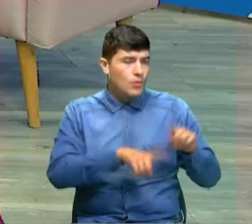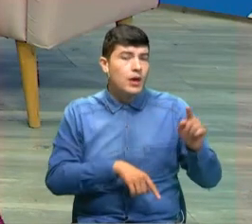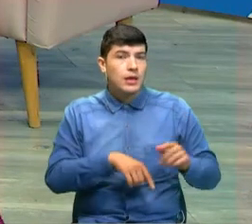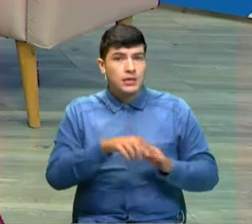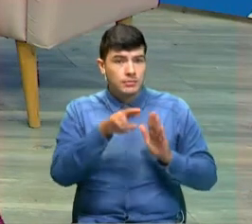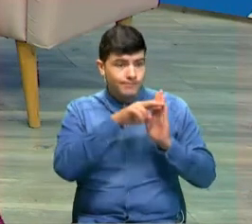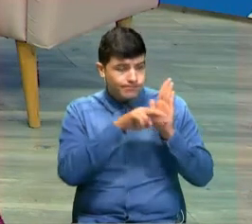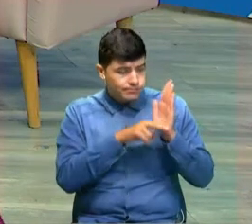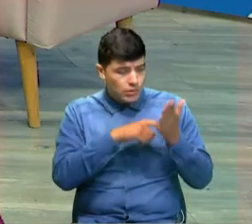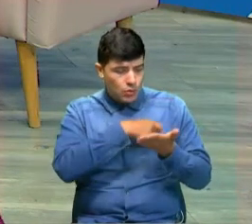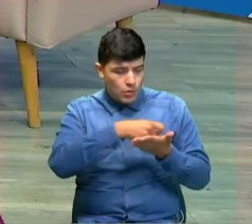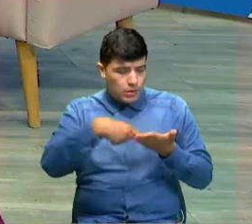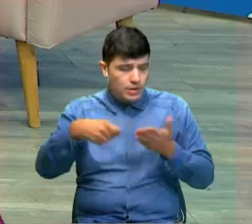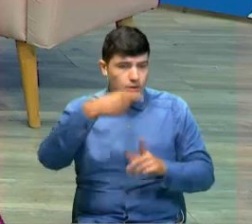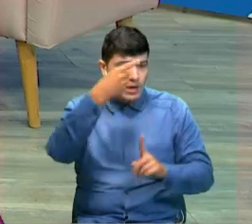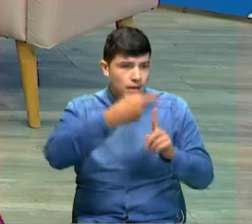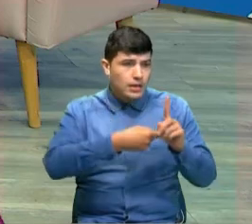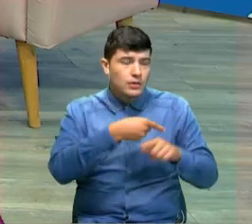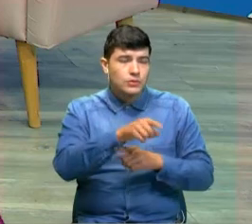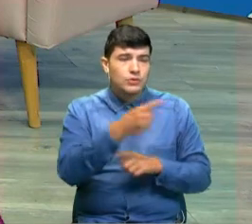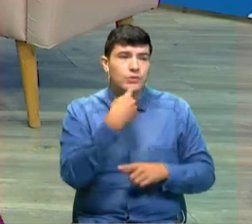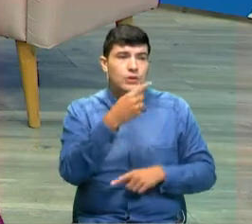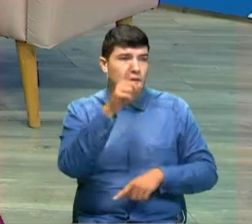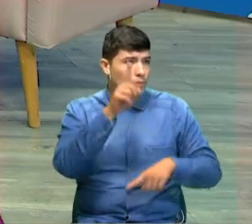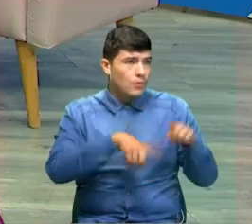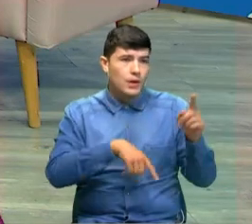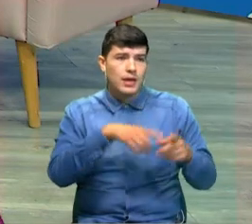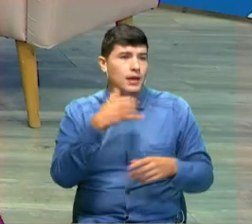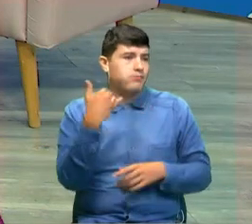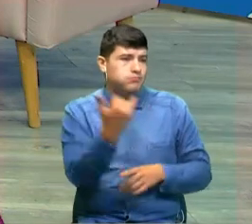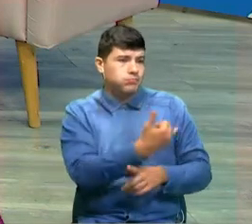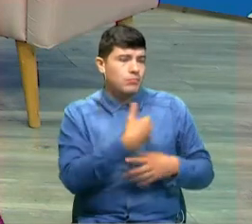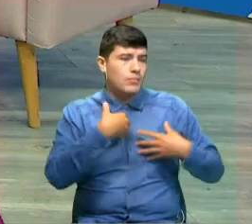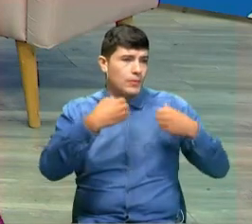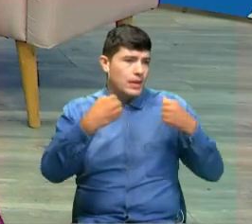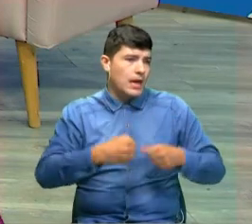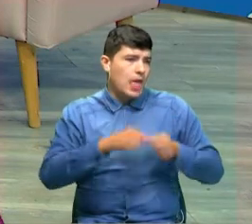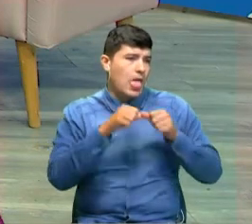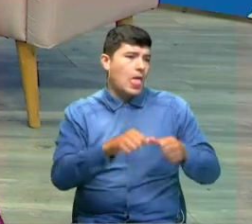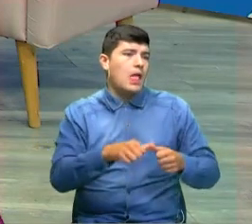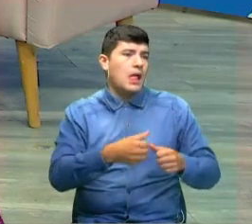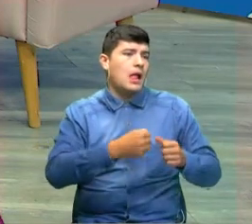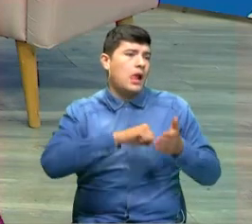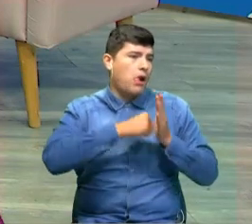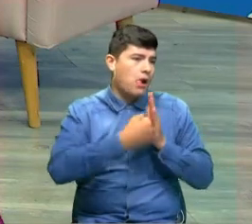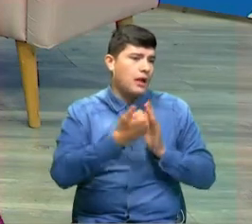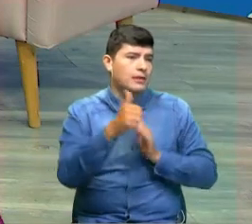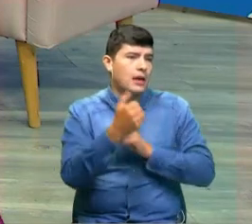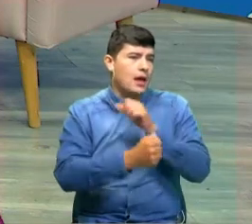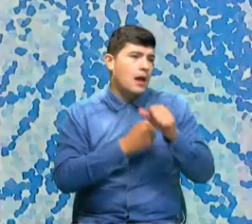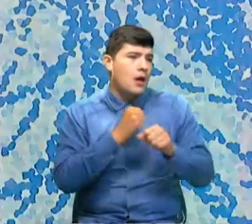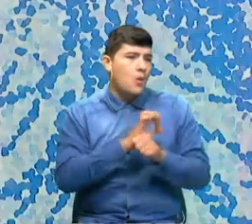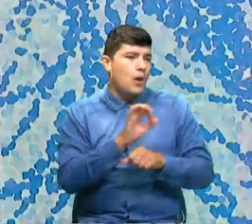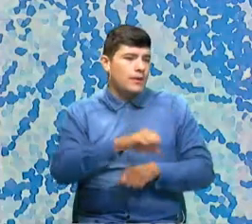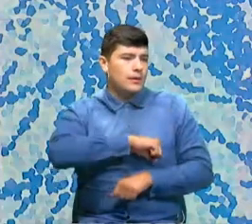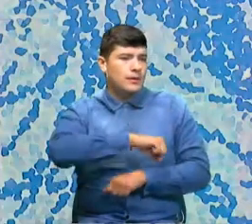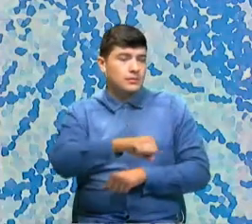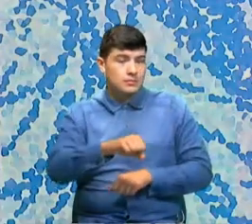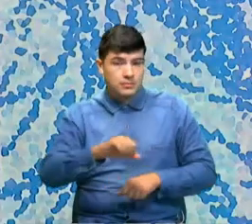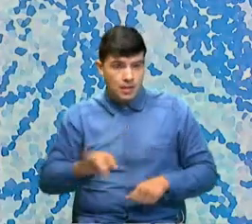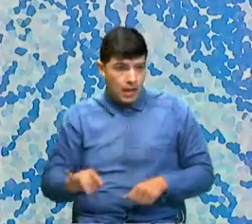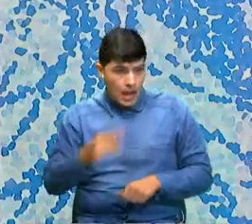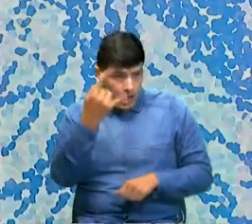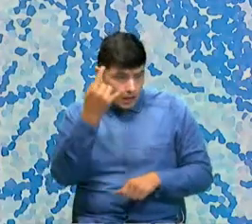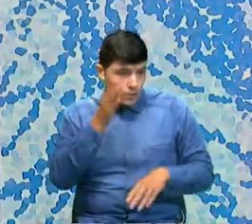un contrato de arriendo, no puede hablar de prescripción adquisitiva, dominio, ni de derechos, ni nada. Si existe cualquiera de